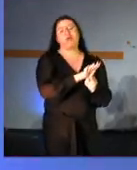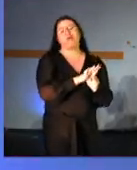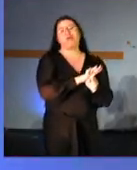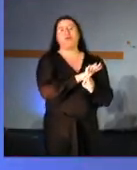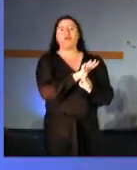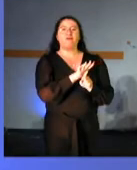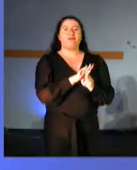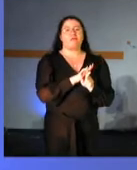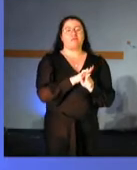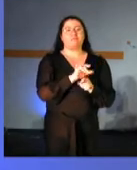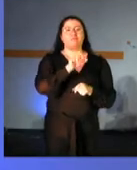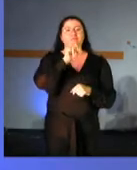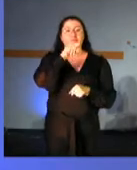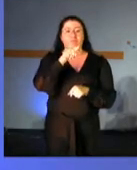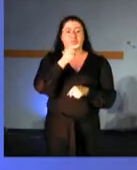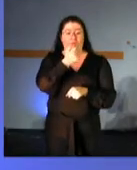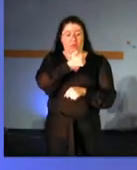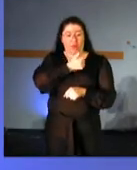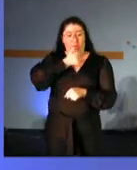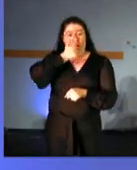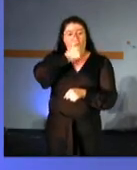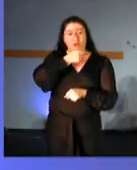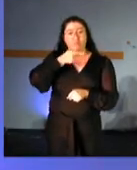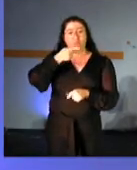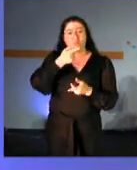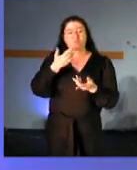también reivindicaban